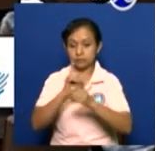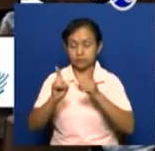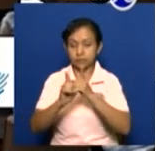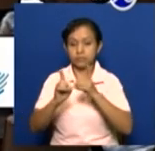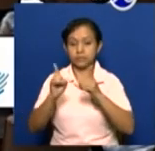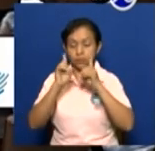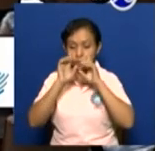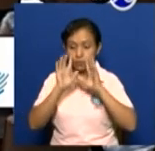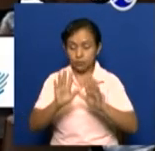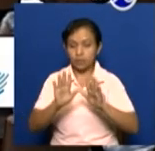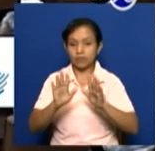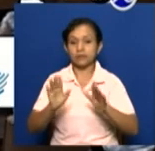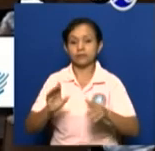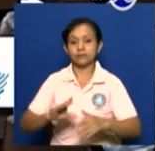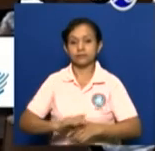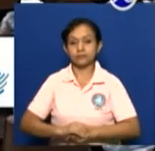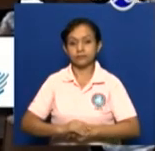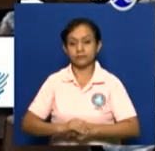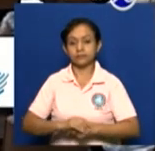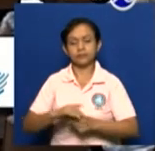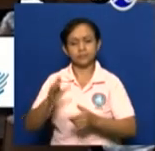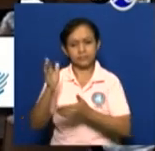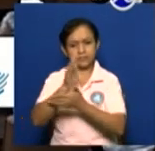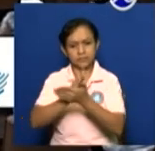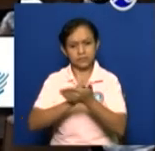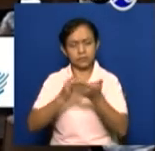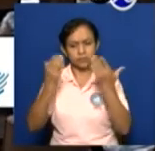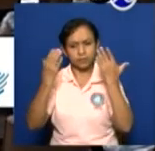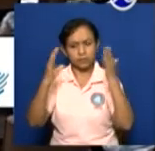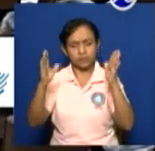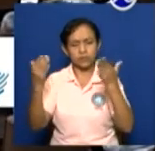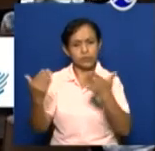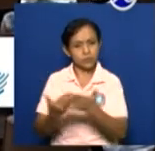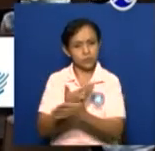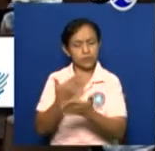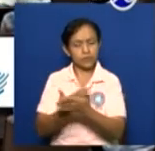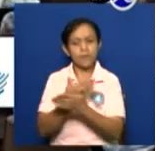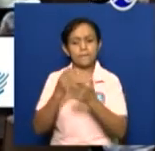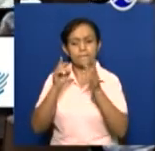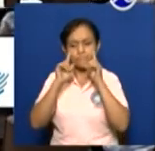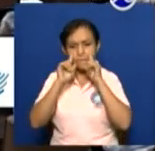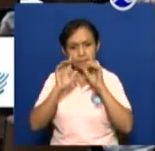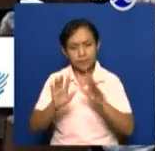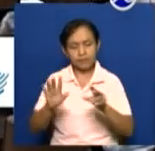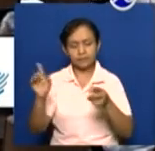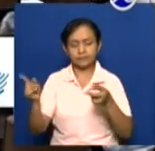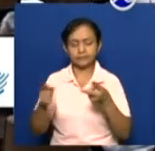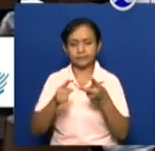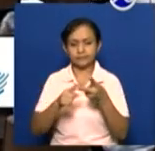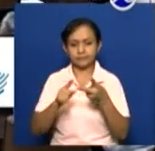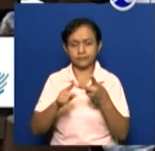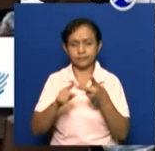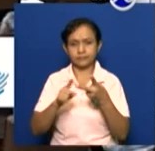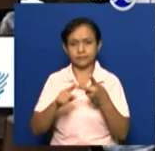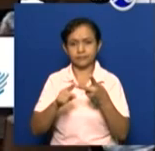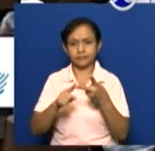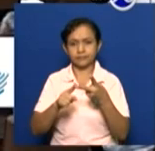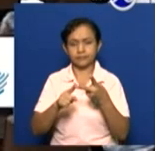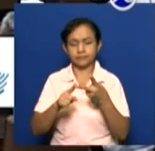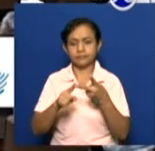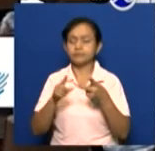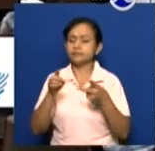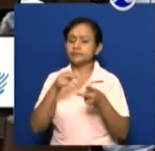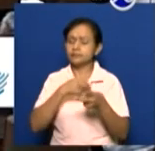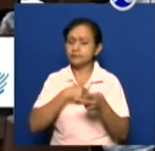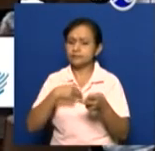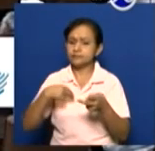debido resguardo. Hay técnicas y tecnología para hacerlo. Dos, debe